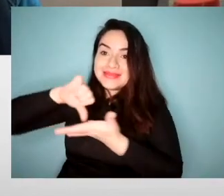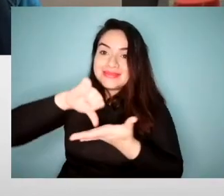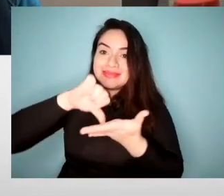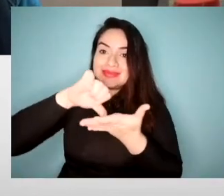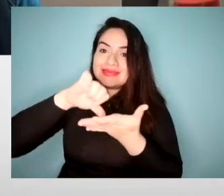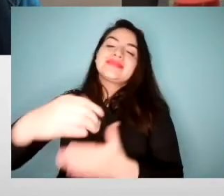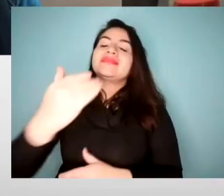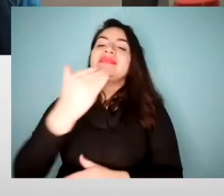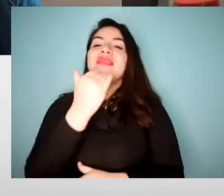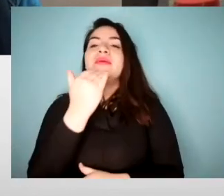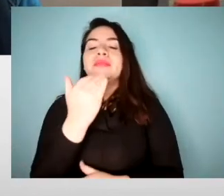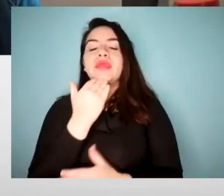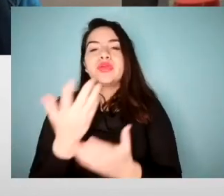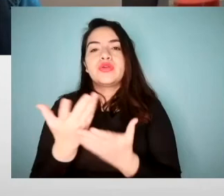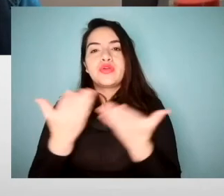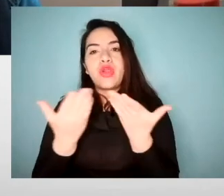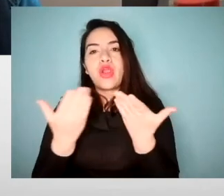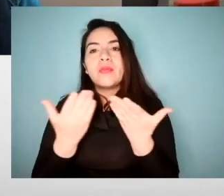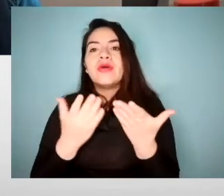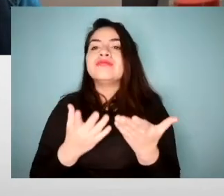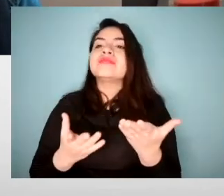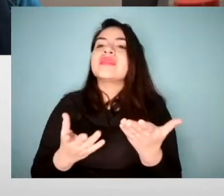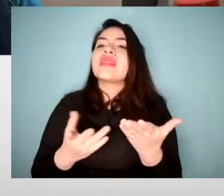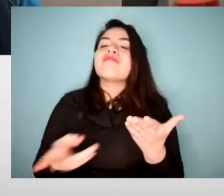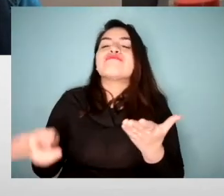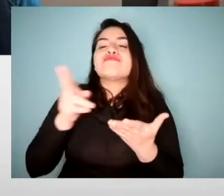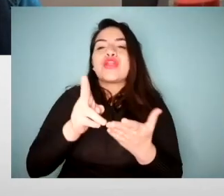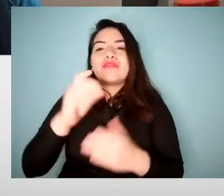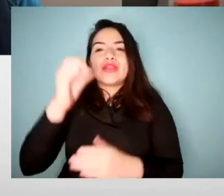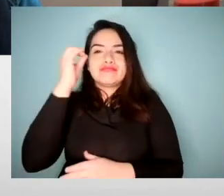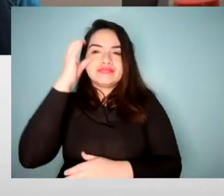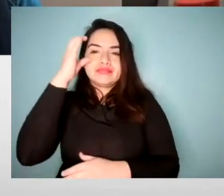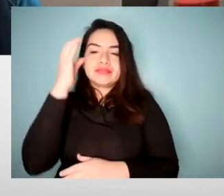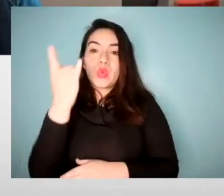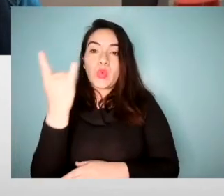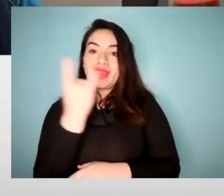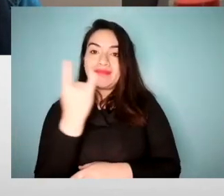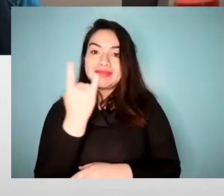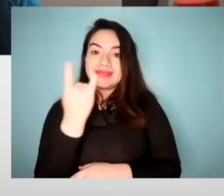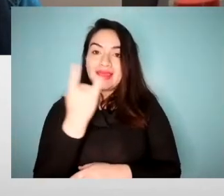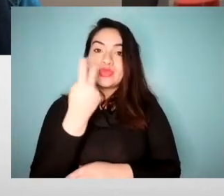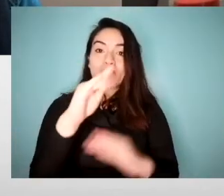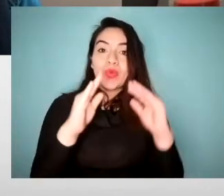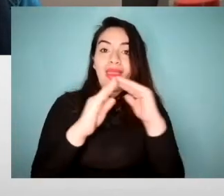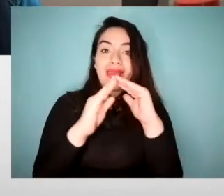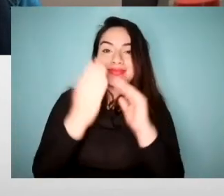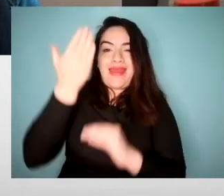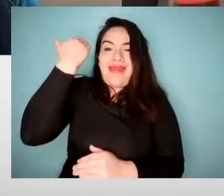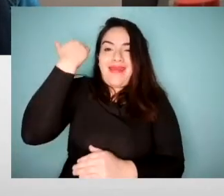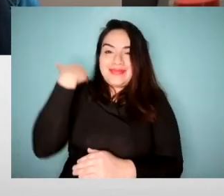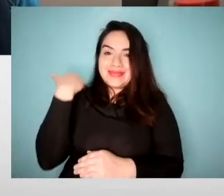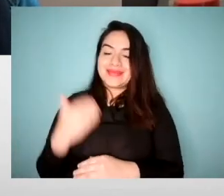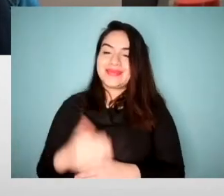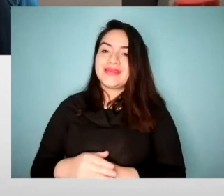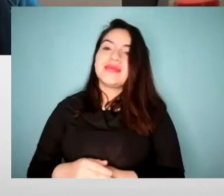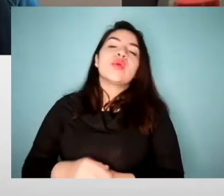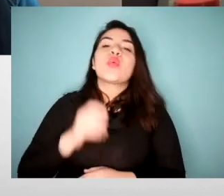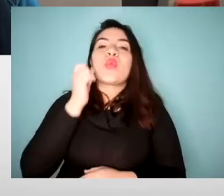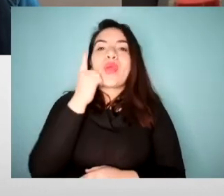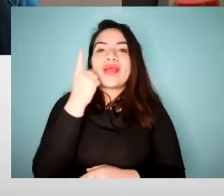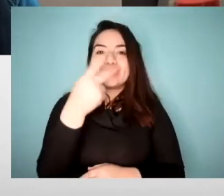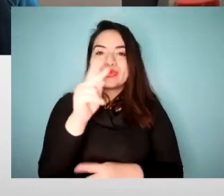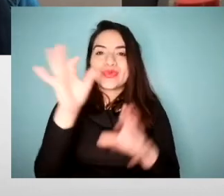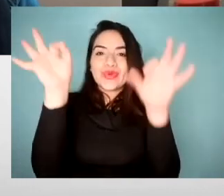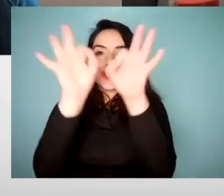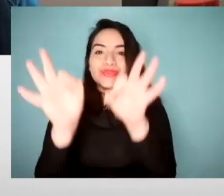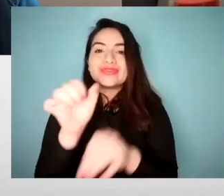sido retribuir todos esos conocimientos en la universidad que fue tu casa. ¿Cuál sería tu consejo para todas las personas que